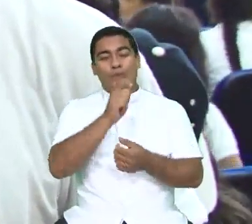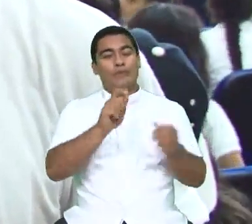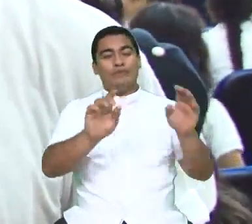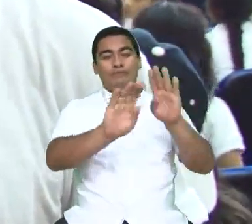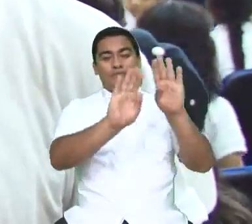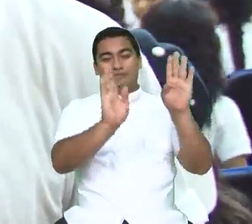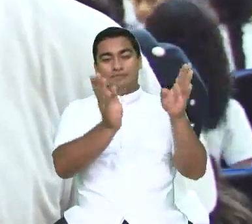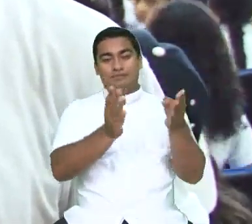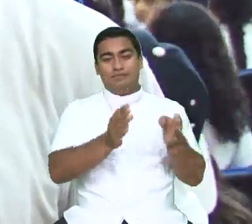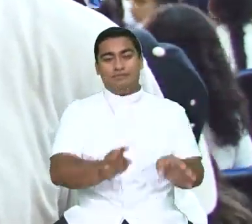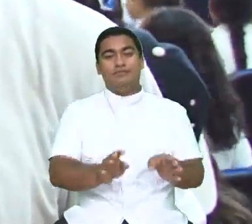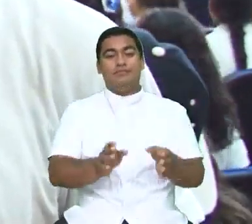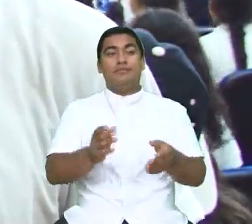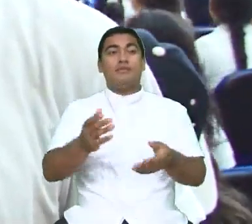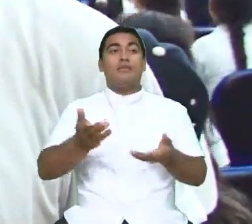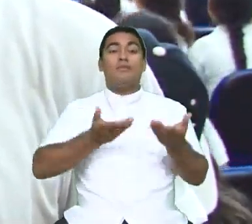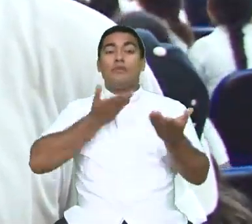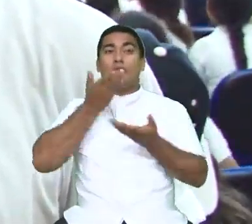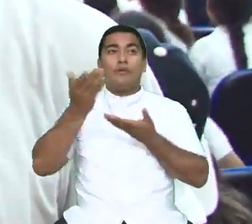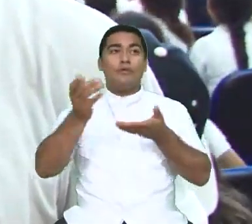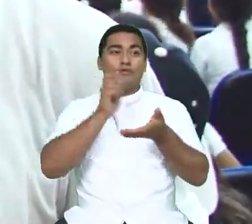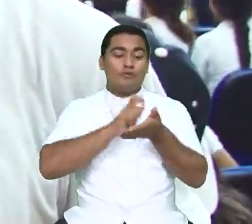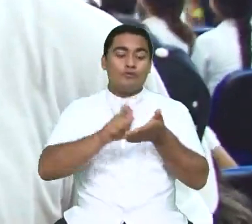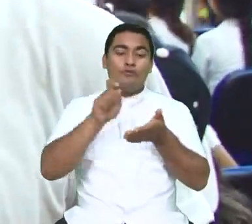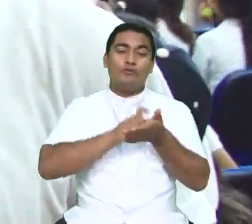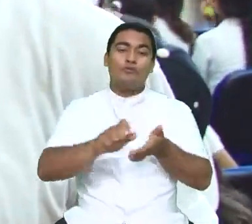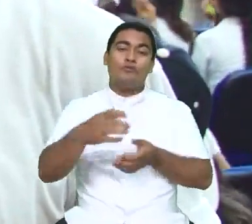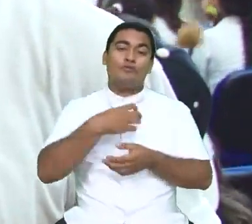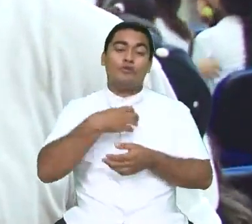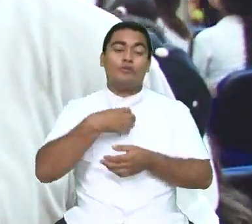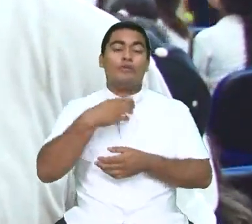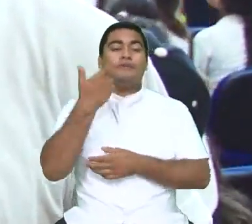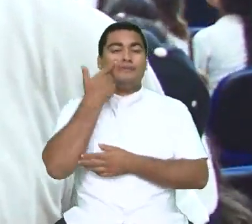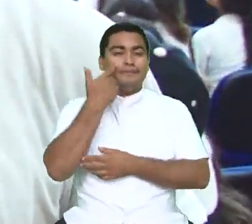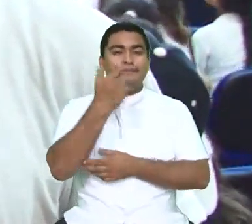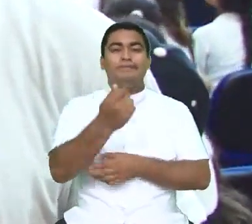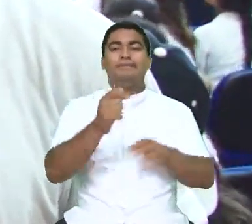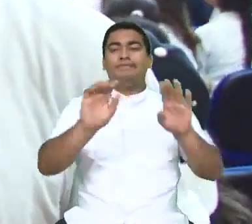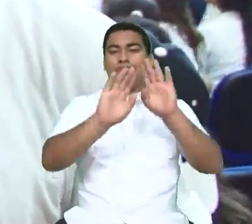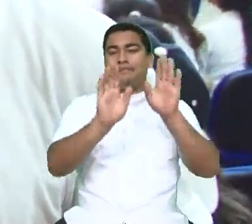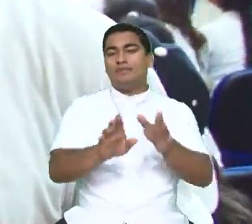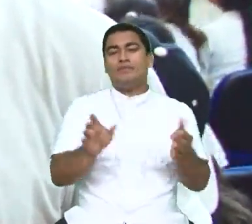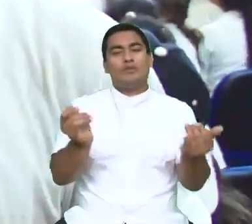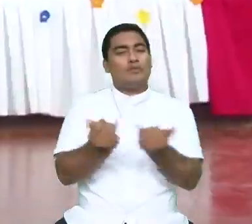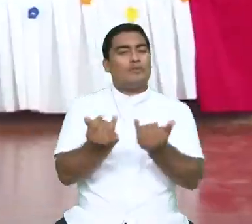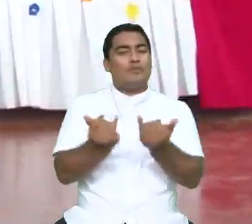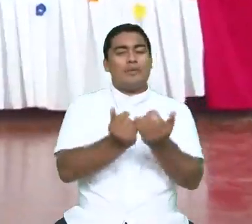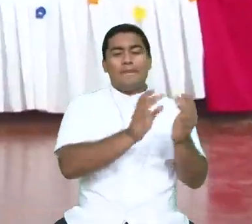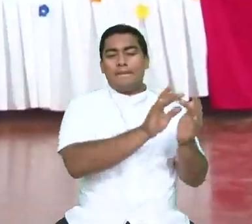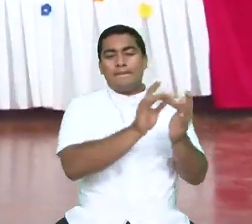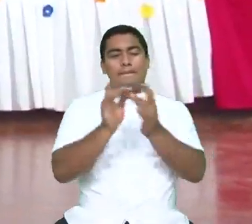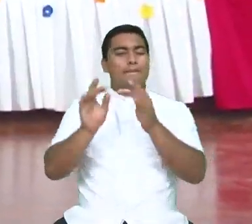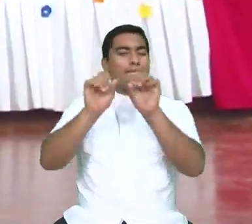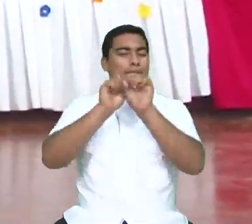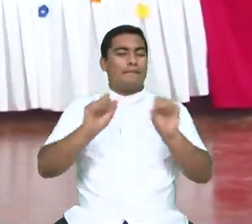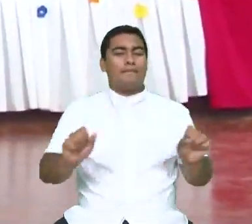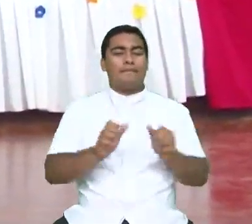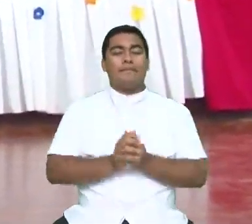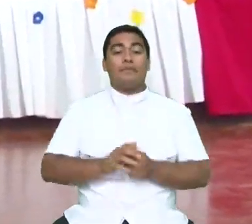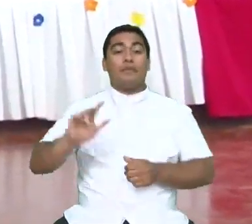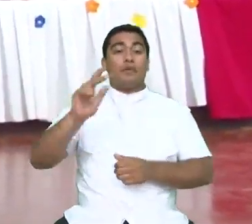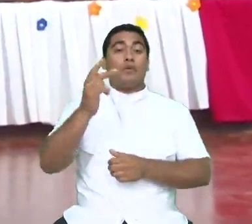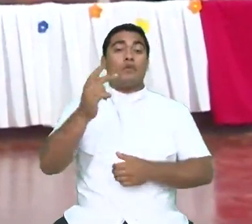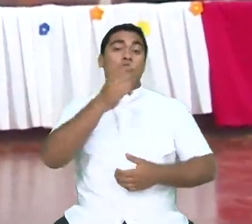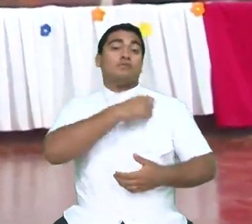que en su poesía, en su múltiple escritura, él la reconocía como algo divino, algo especial. Los 8 de marzo